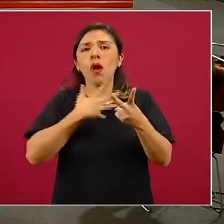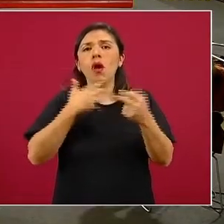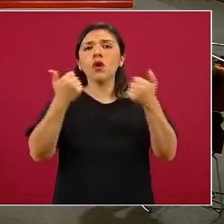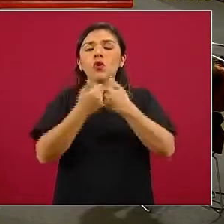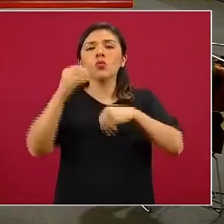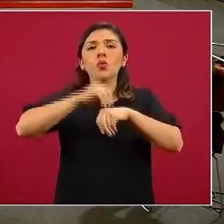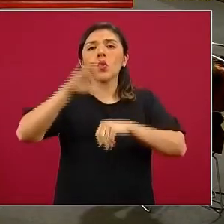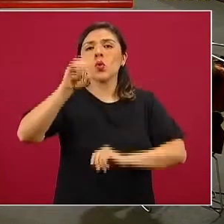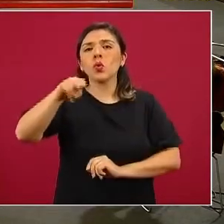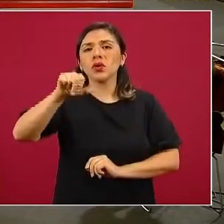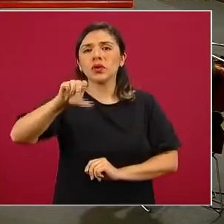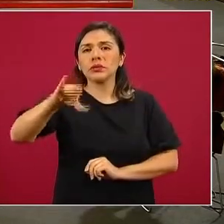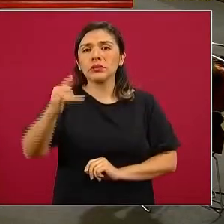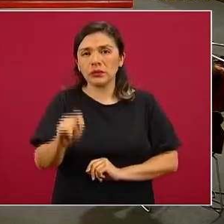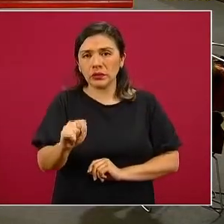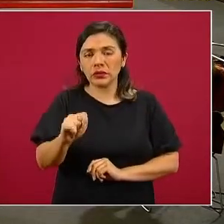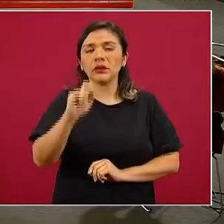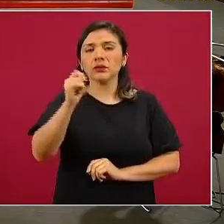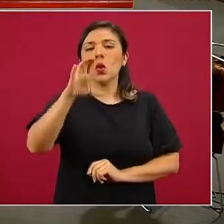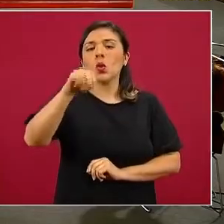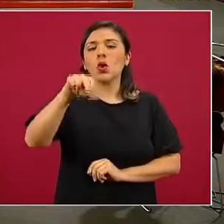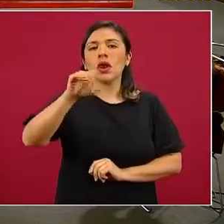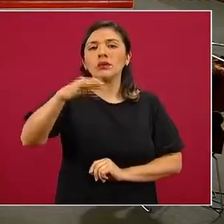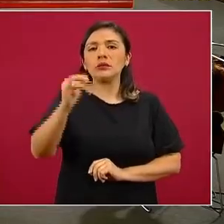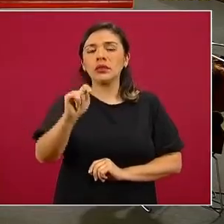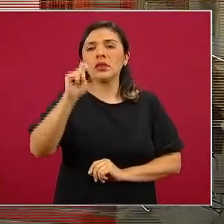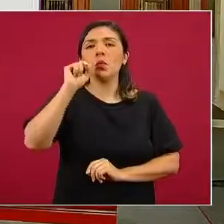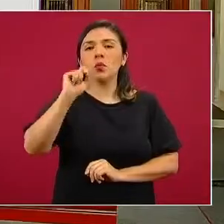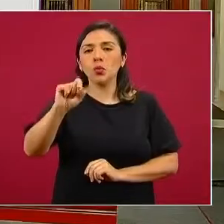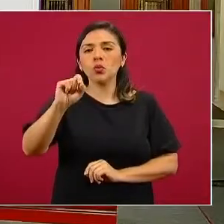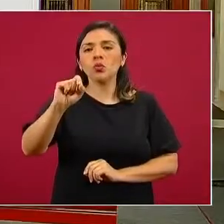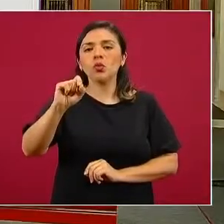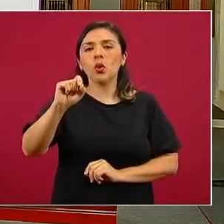dispuesto CONACYT, que es